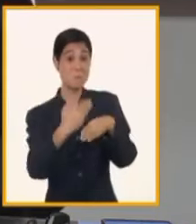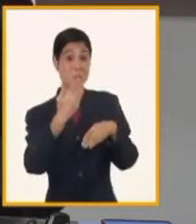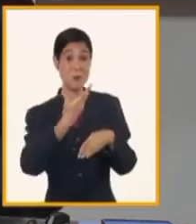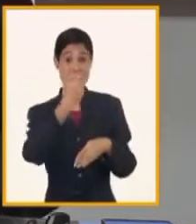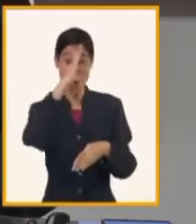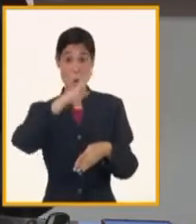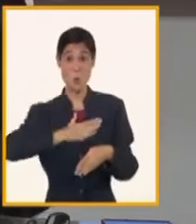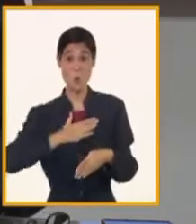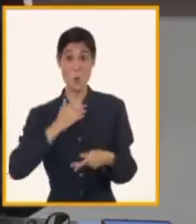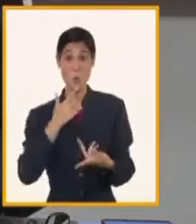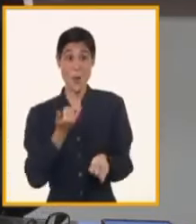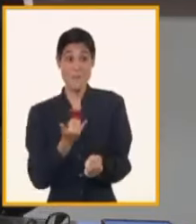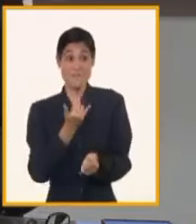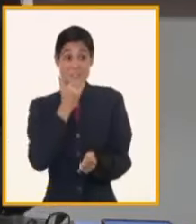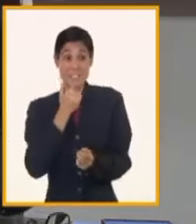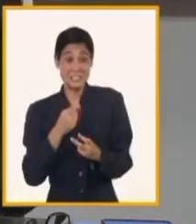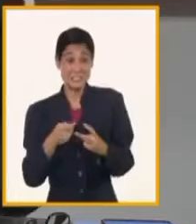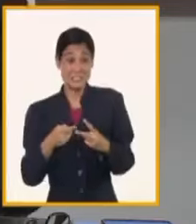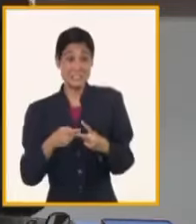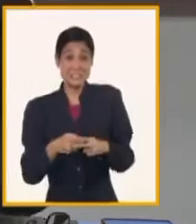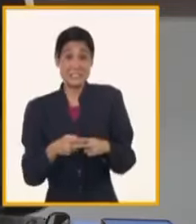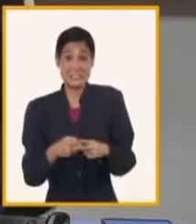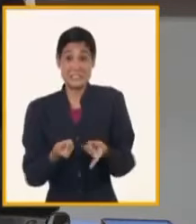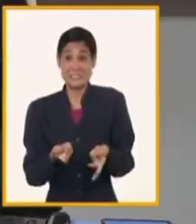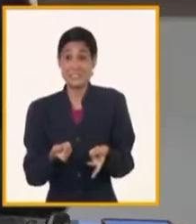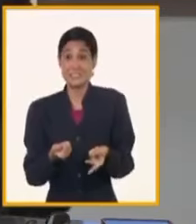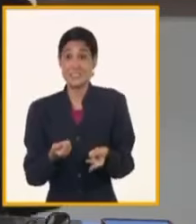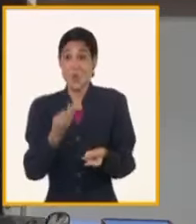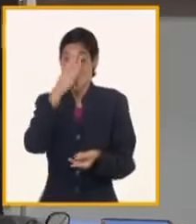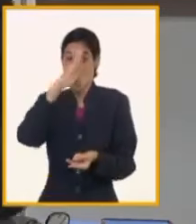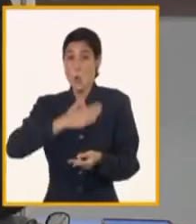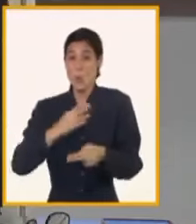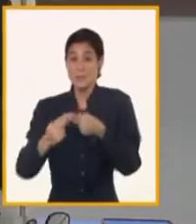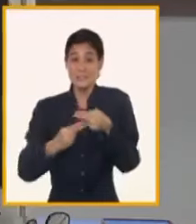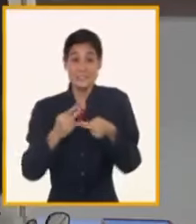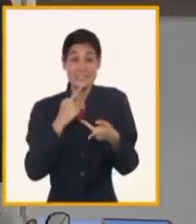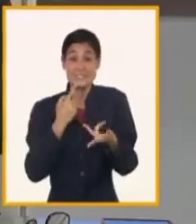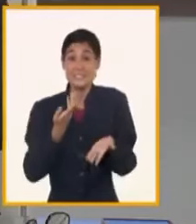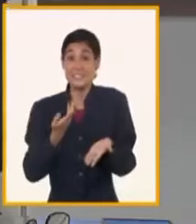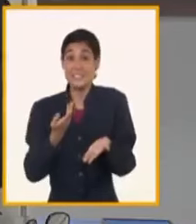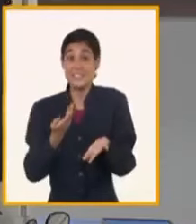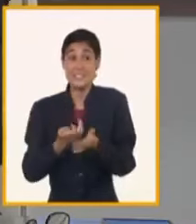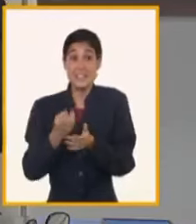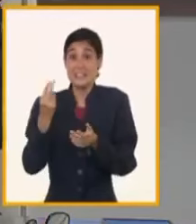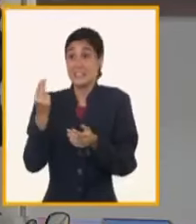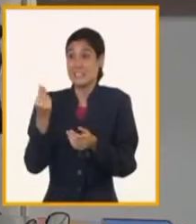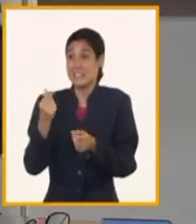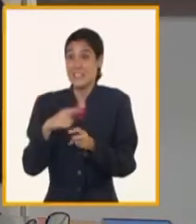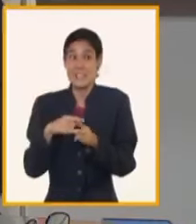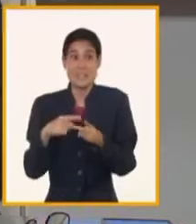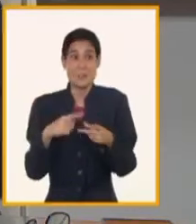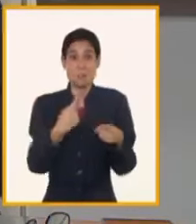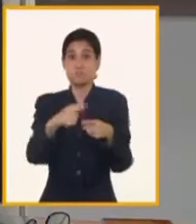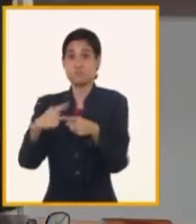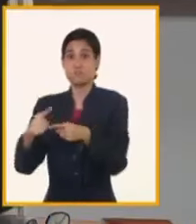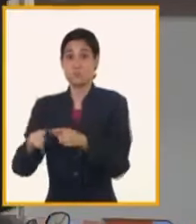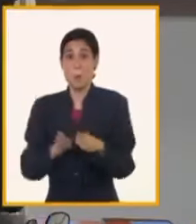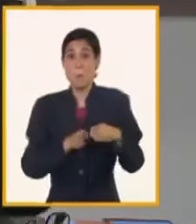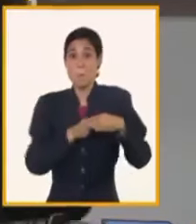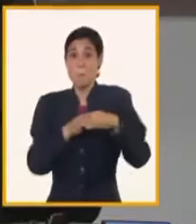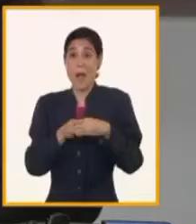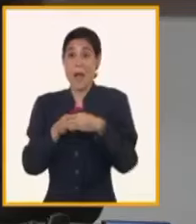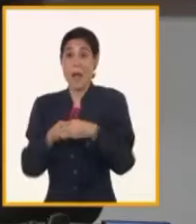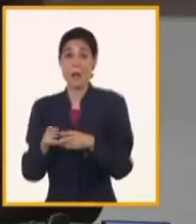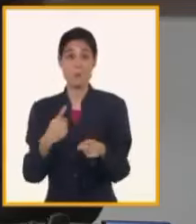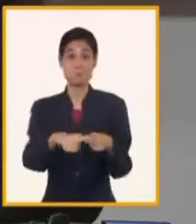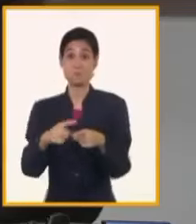repetir no nos deja acceder a nada ni a financiamiento ni a a nada ni a recursos ni los barcos ni los combustibles Esa es